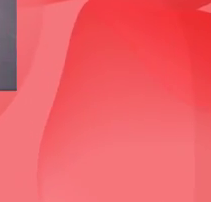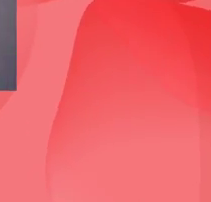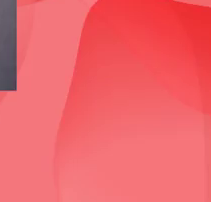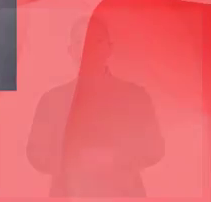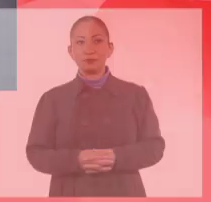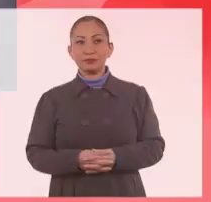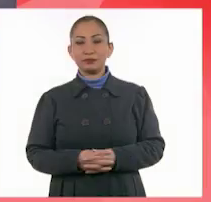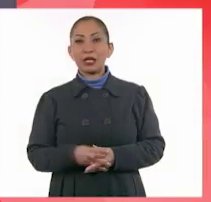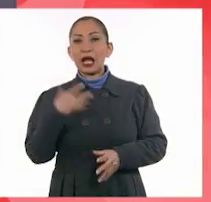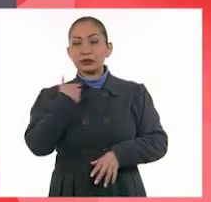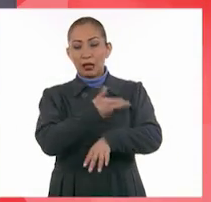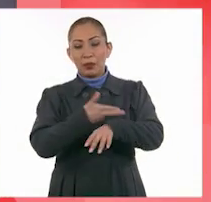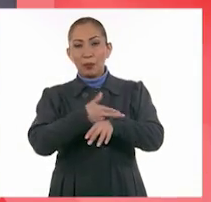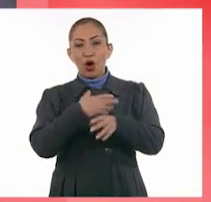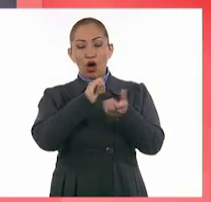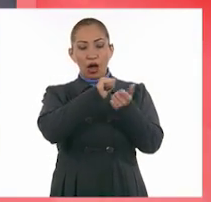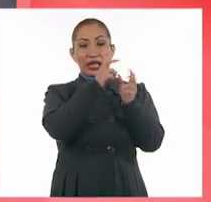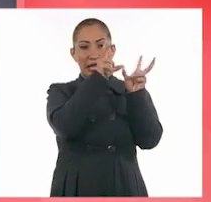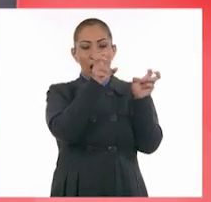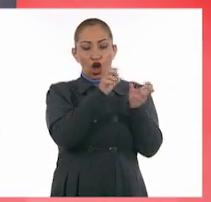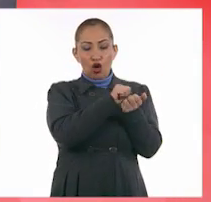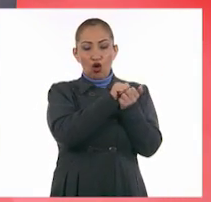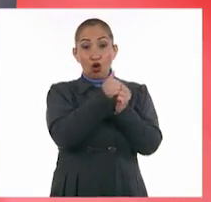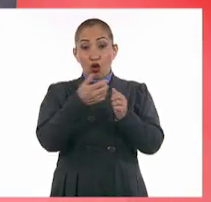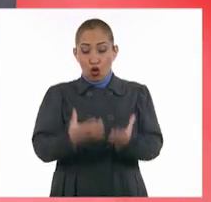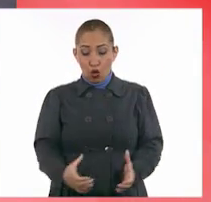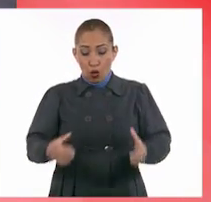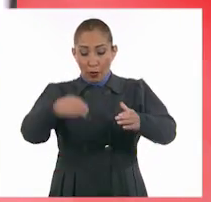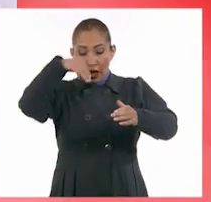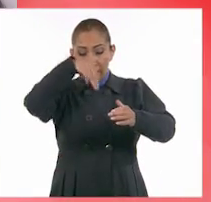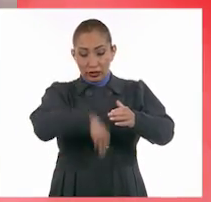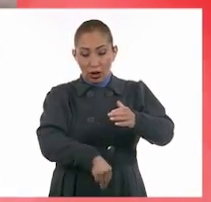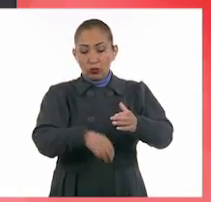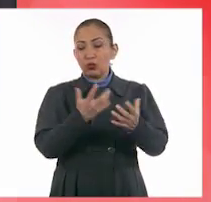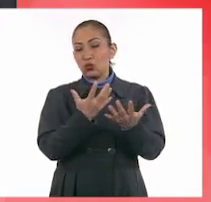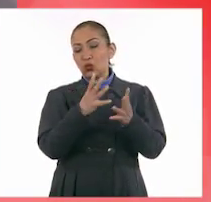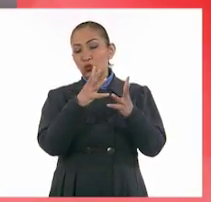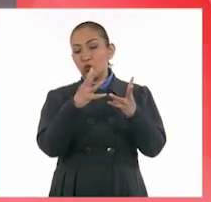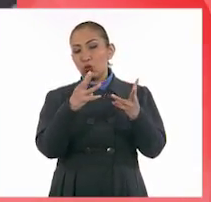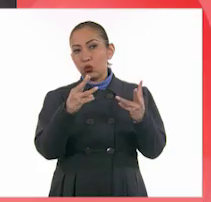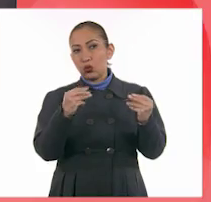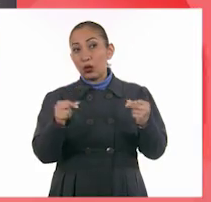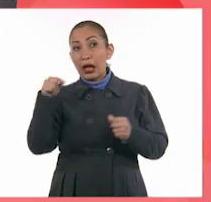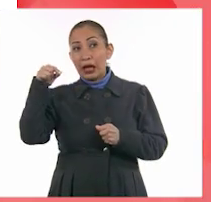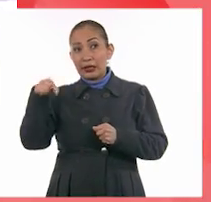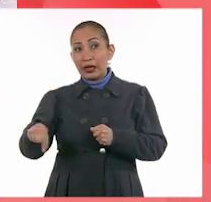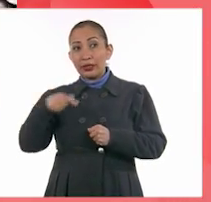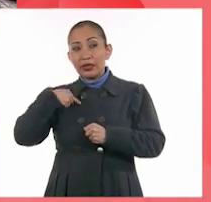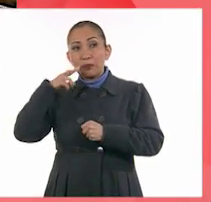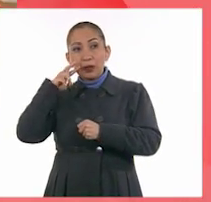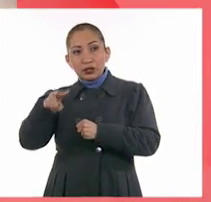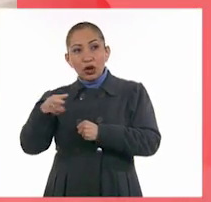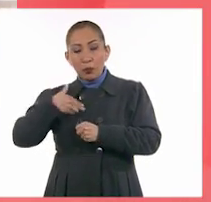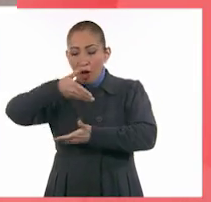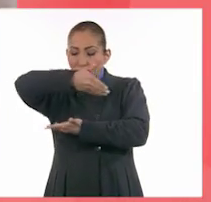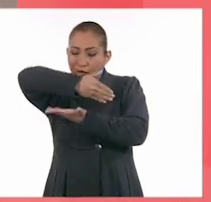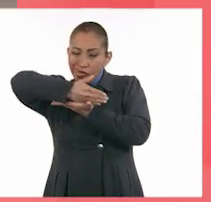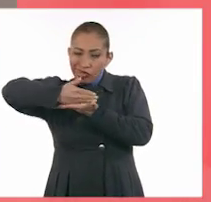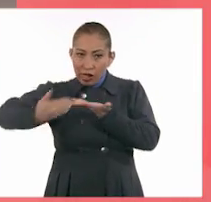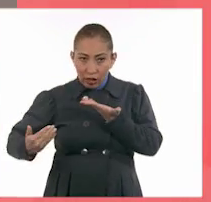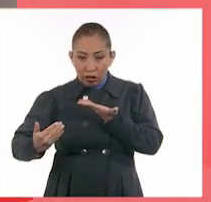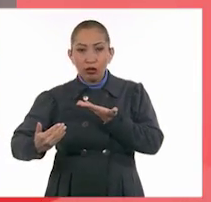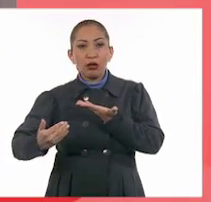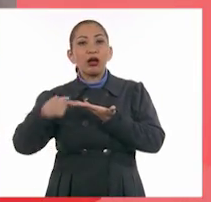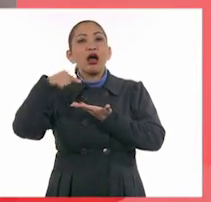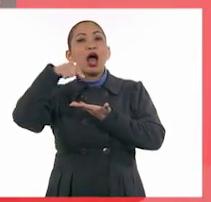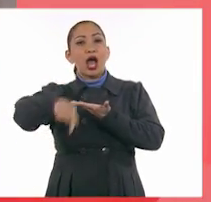La tienen un proceso de descongelación en una cubeta, se congela con hielo, y en esta parte de acá Jorge les va a enseñar cómo se parte la langosta.